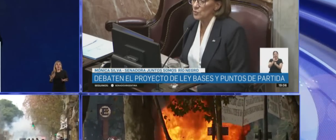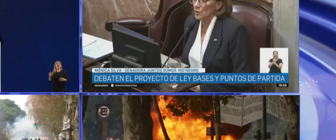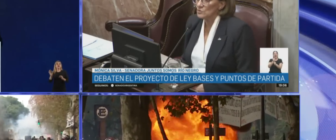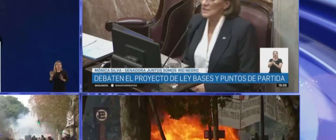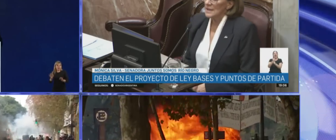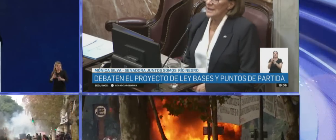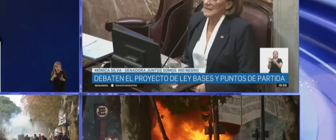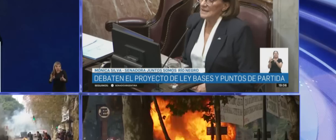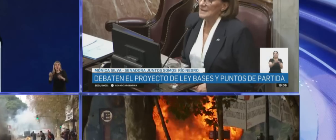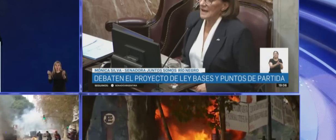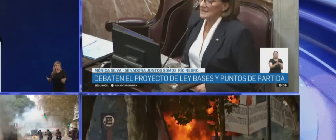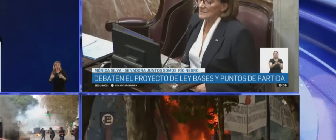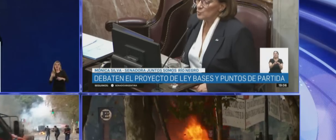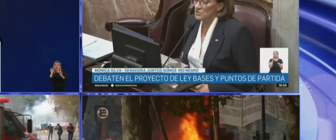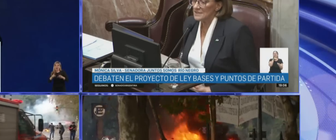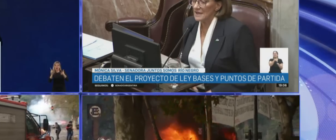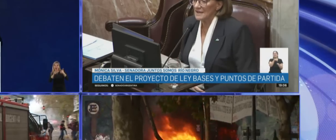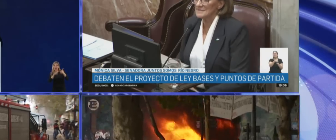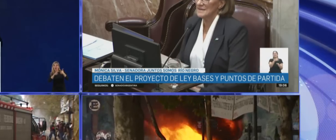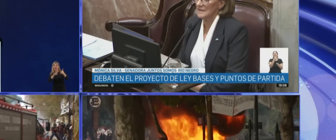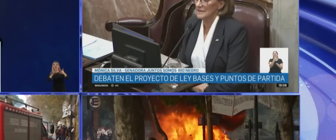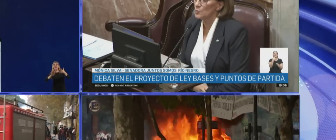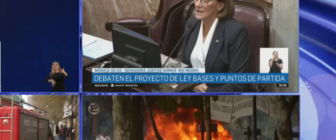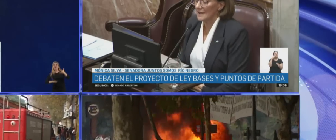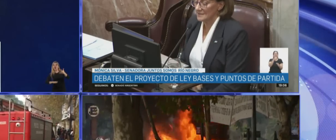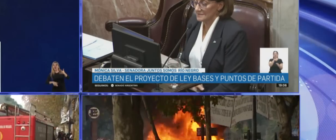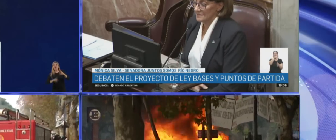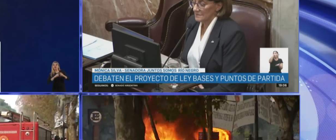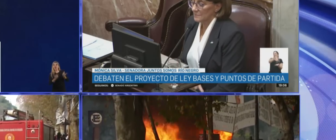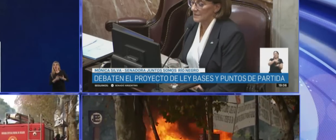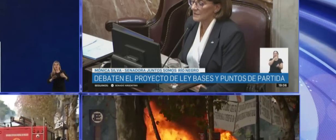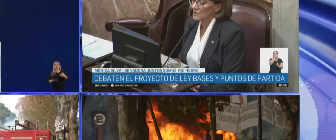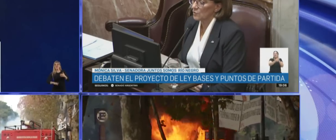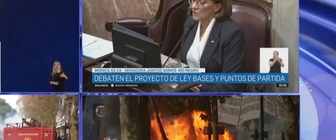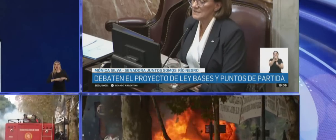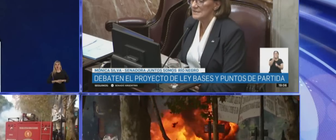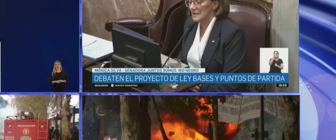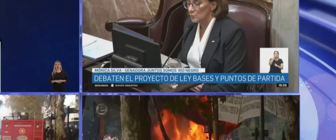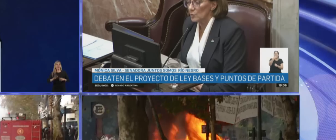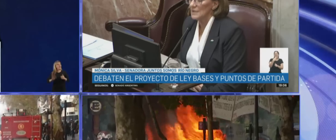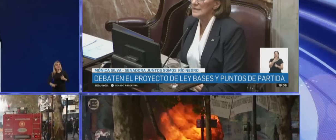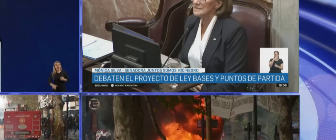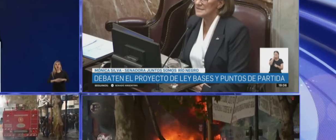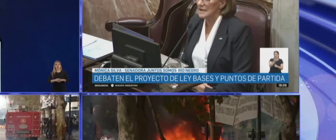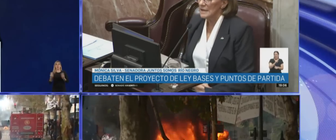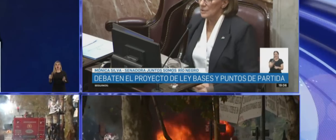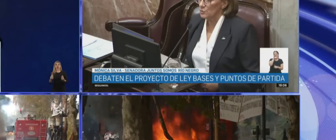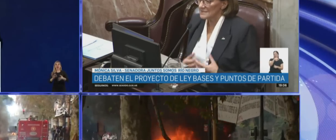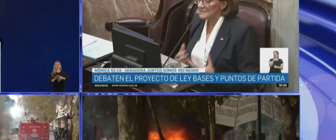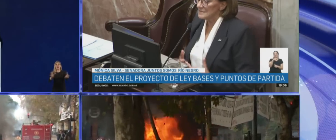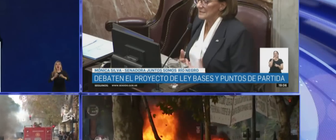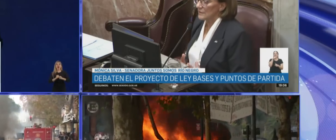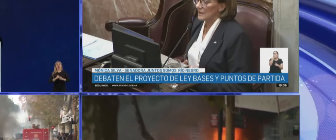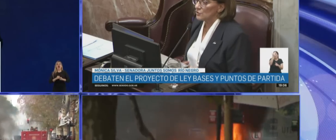está a la vista la evidencia empírica de la inferioridad del socialismo. Si miramos los índices de libertad económica,